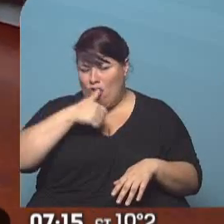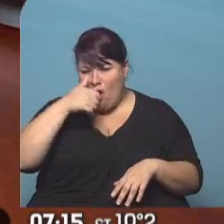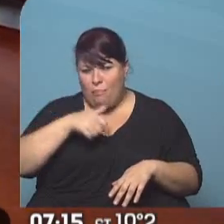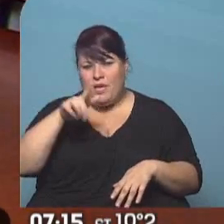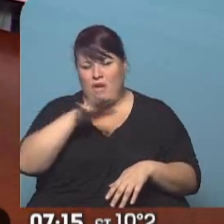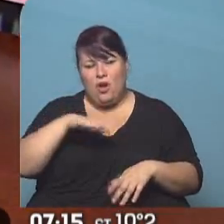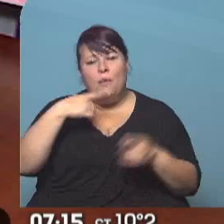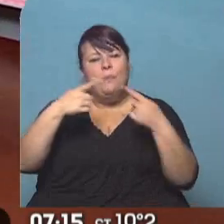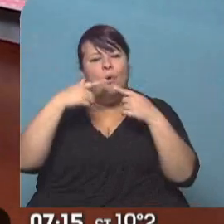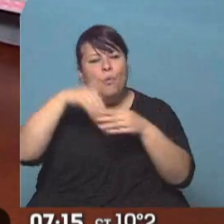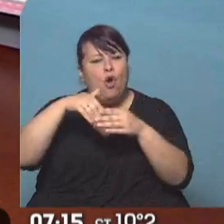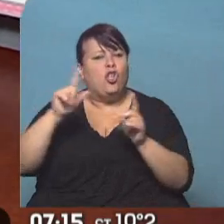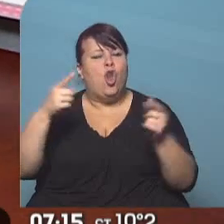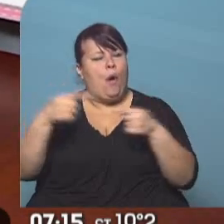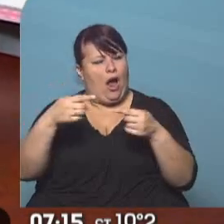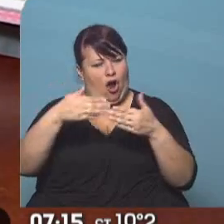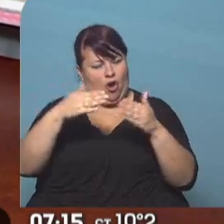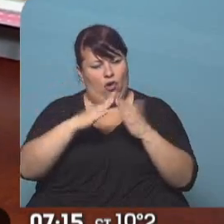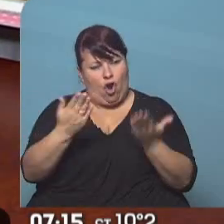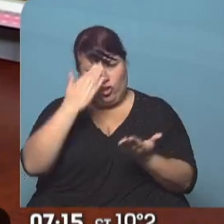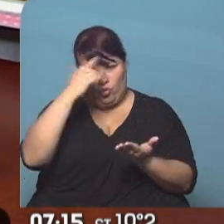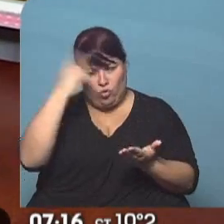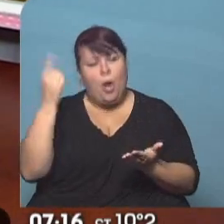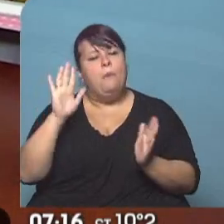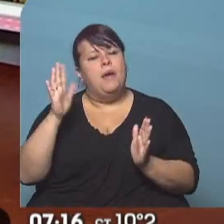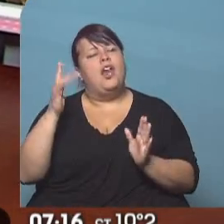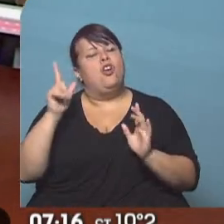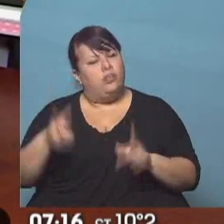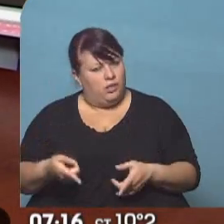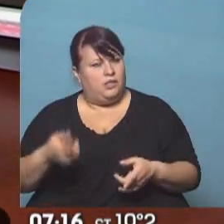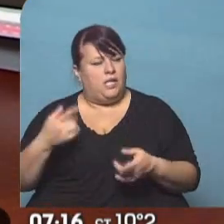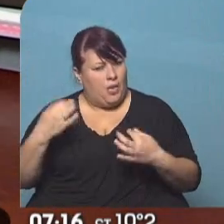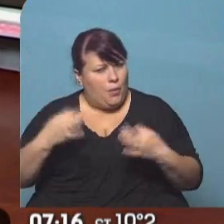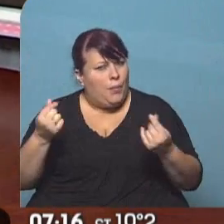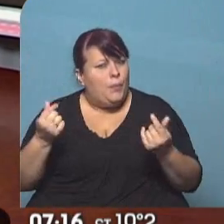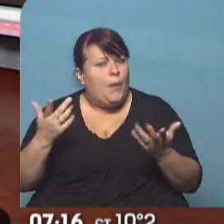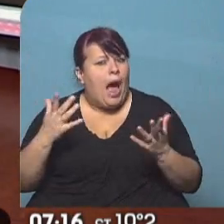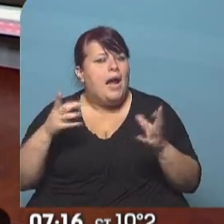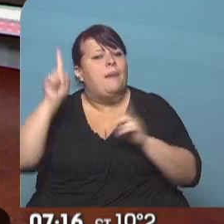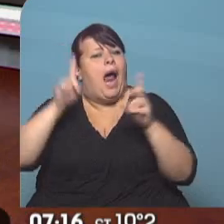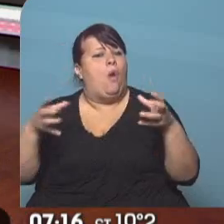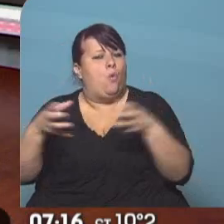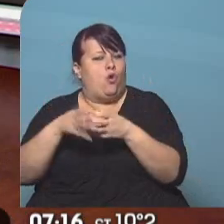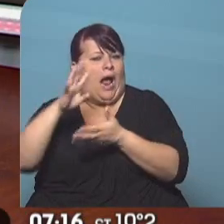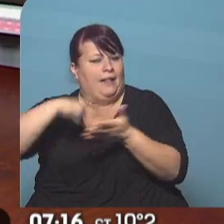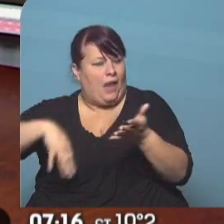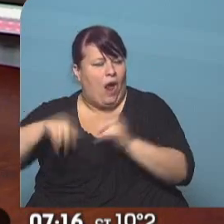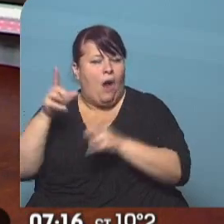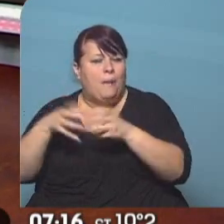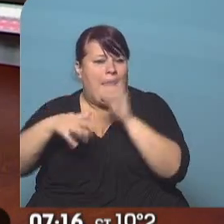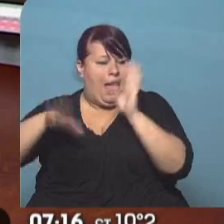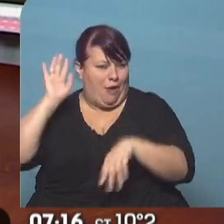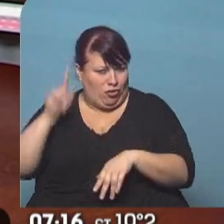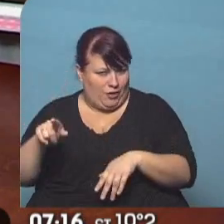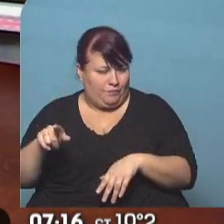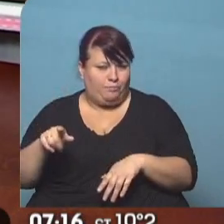en este referéndum no constitucional e ilegal, pero sí completamente legítimo para una parte de Cataluña, una parte